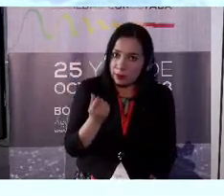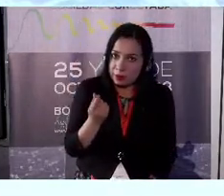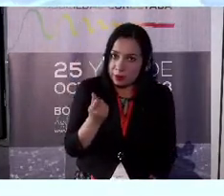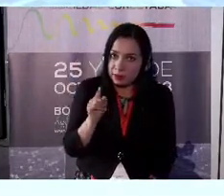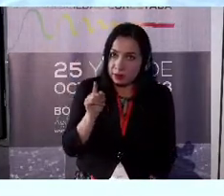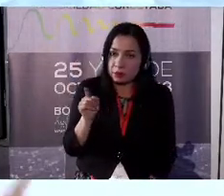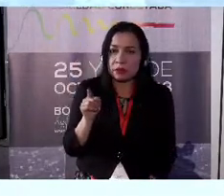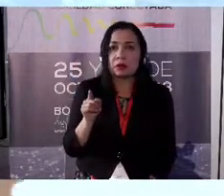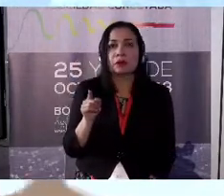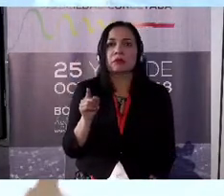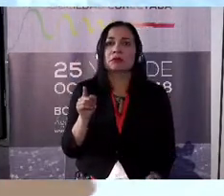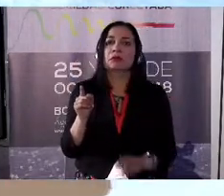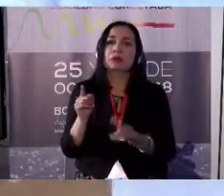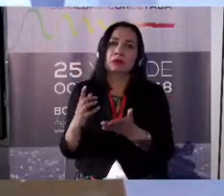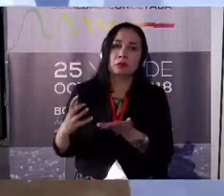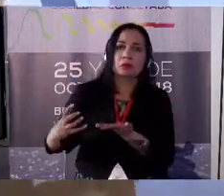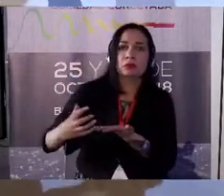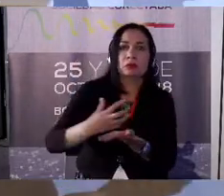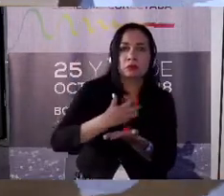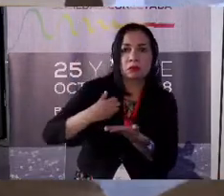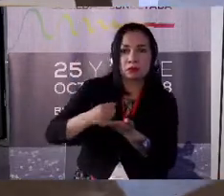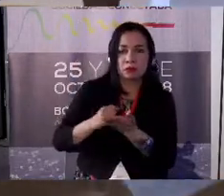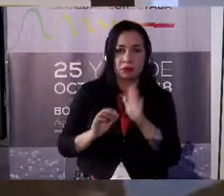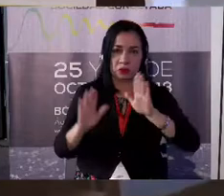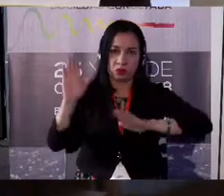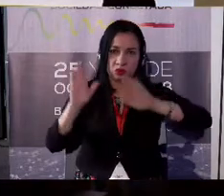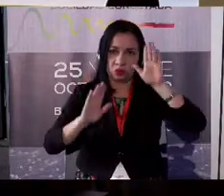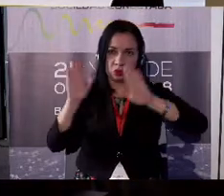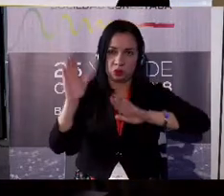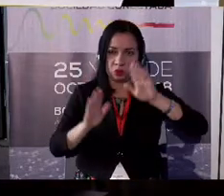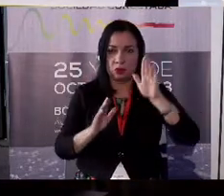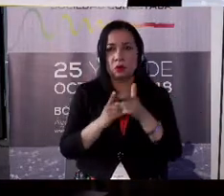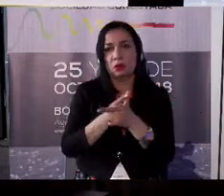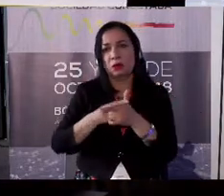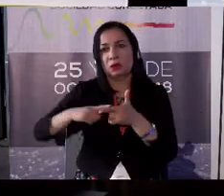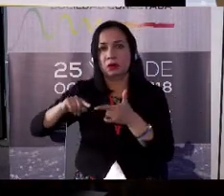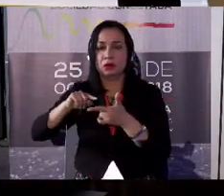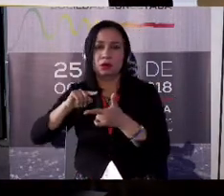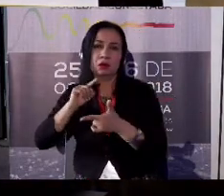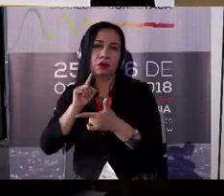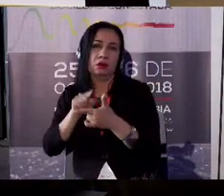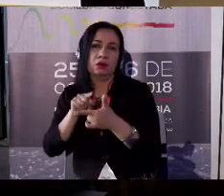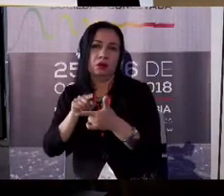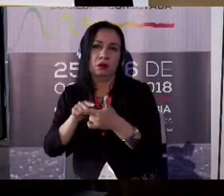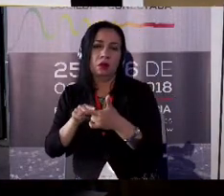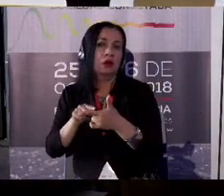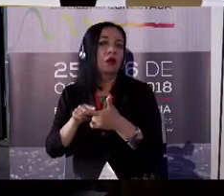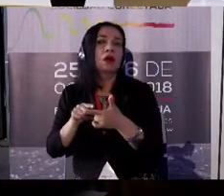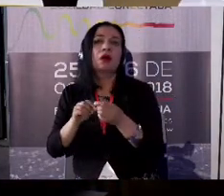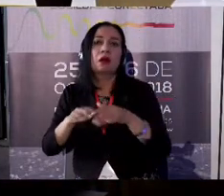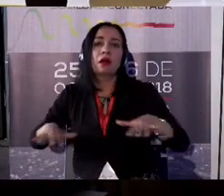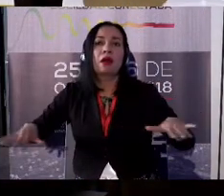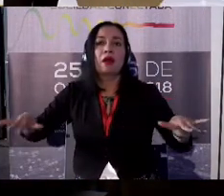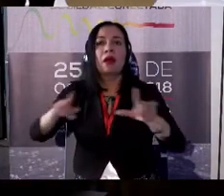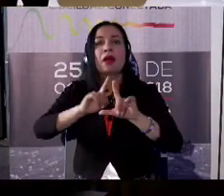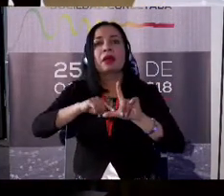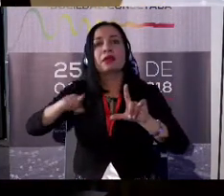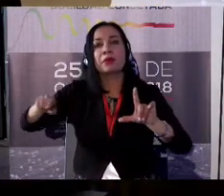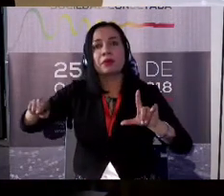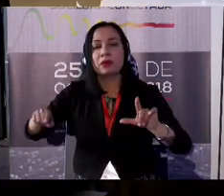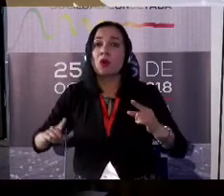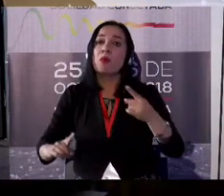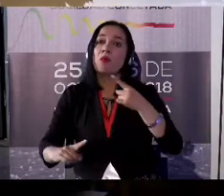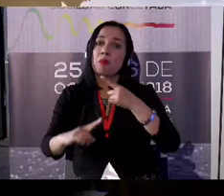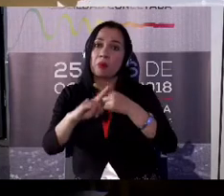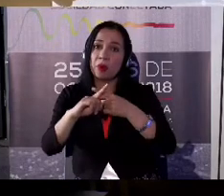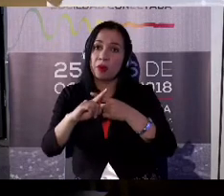cuánta plata fue capaz de recoger la subasta dividido por la cantidad de espectro multiplicado por la gente, el número de